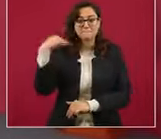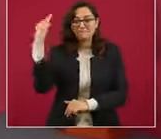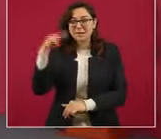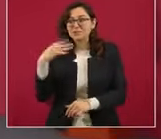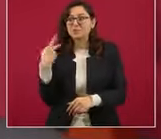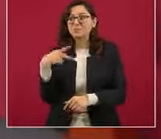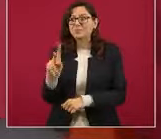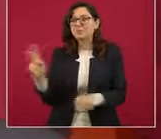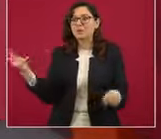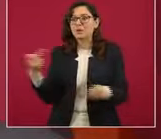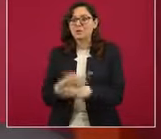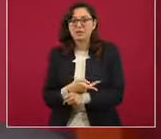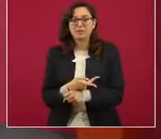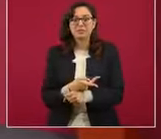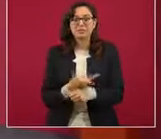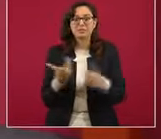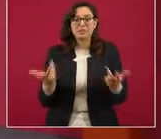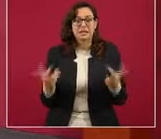de